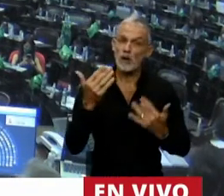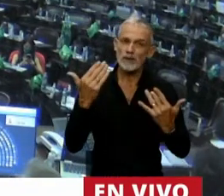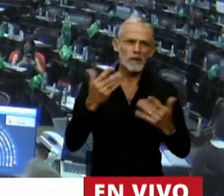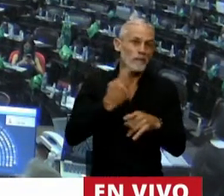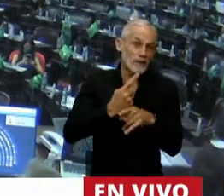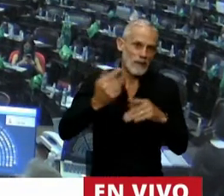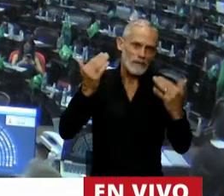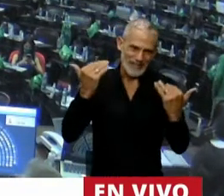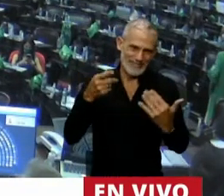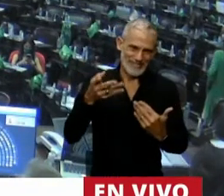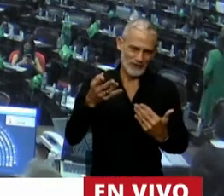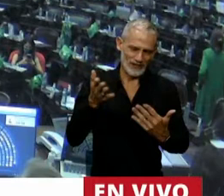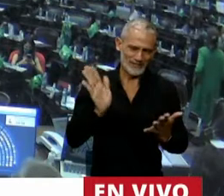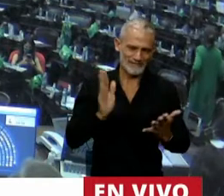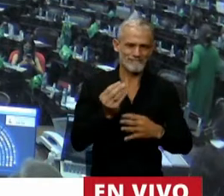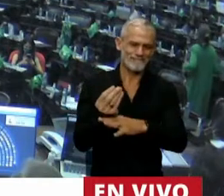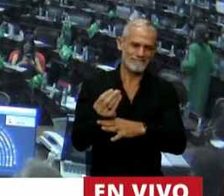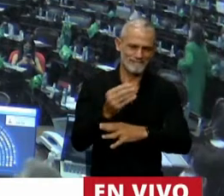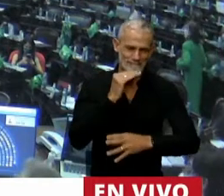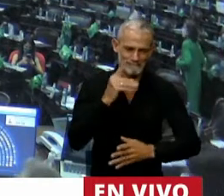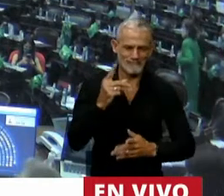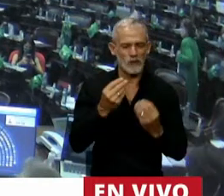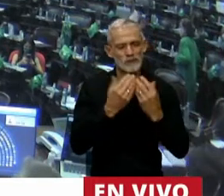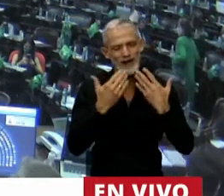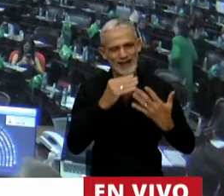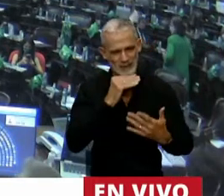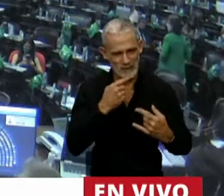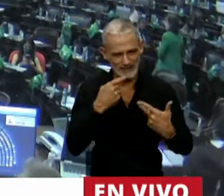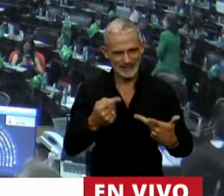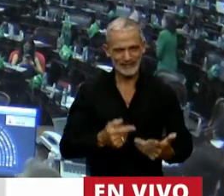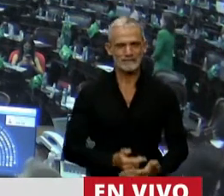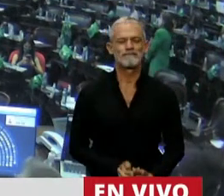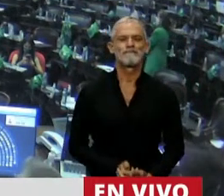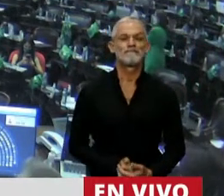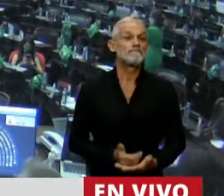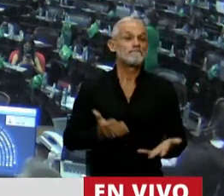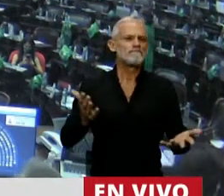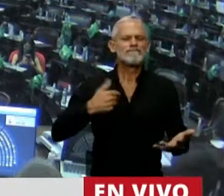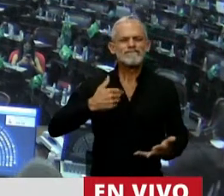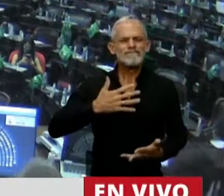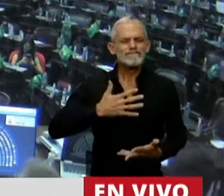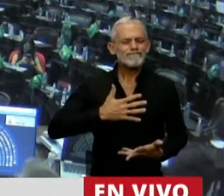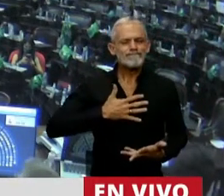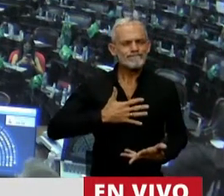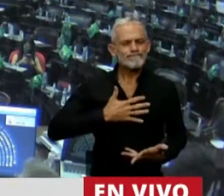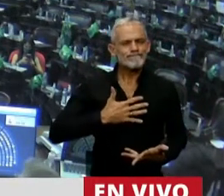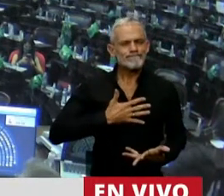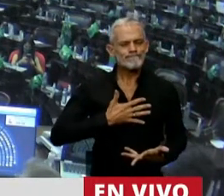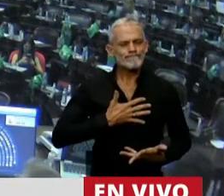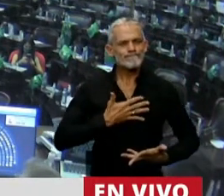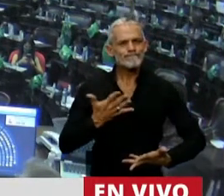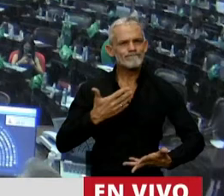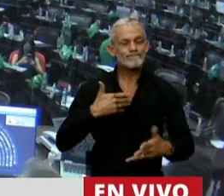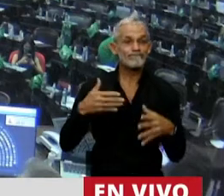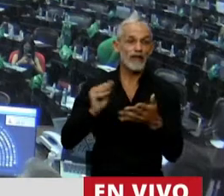felicitaciones primero. Yo lamento. Muchas gracias, diputado. Bueno, yo lamento que algunos diputados, diputadas de